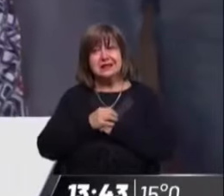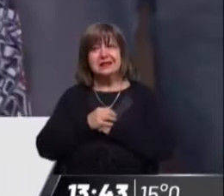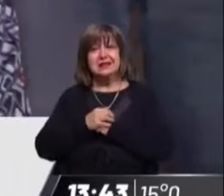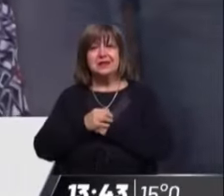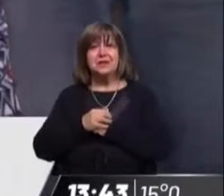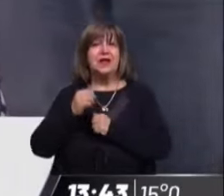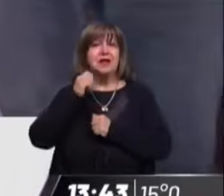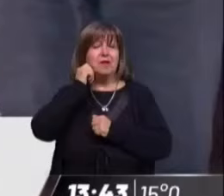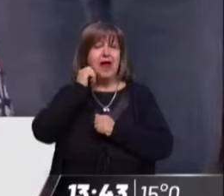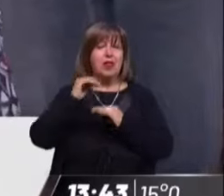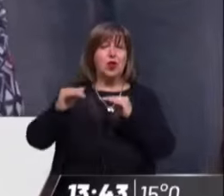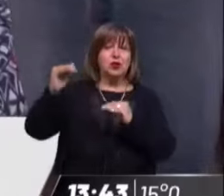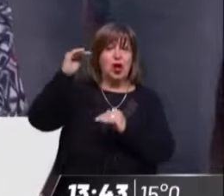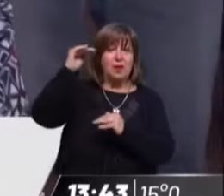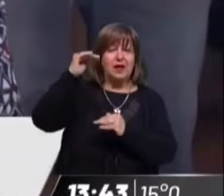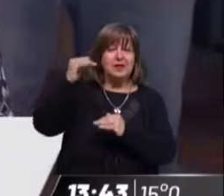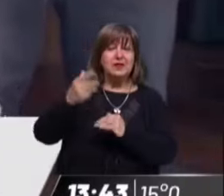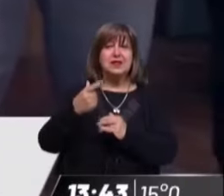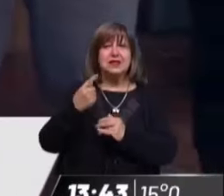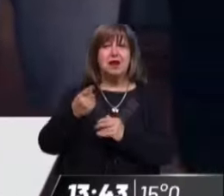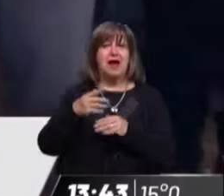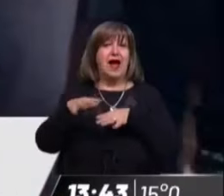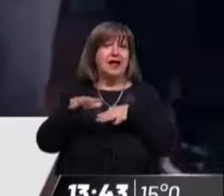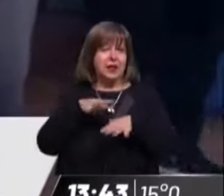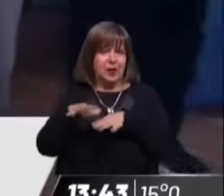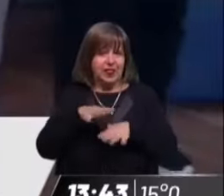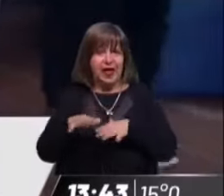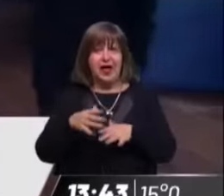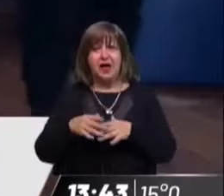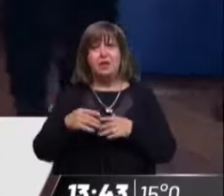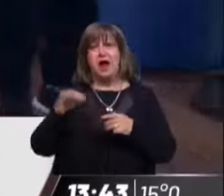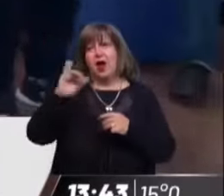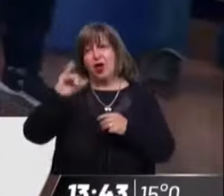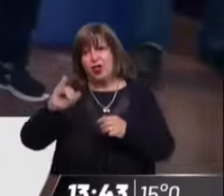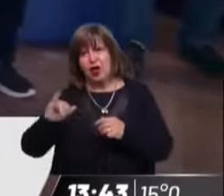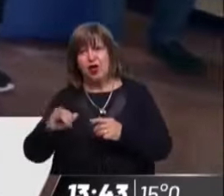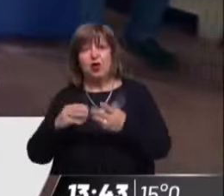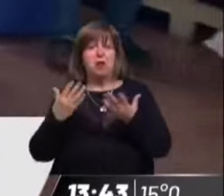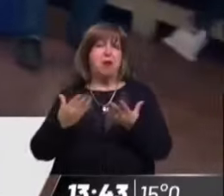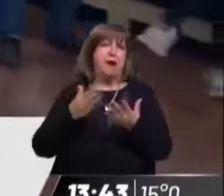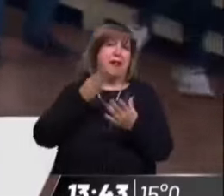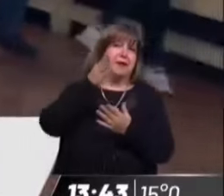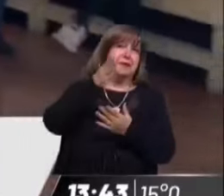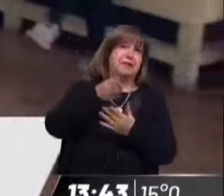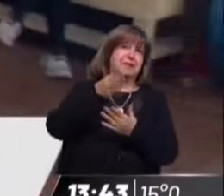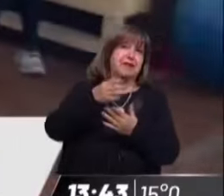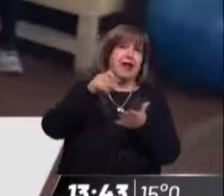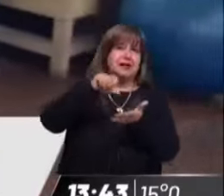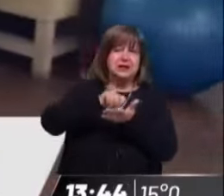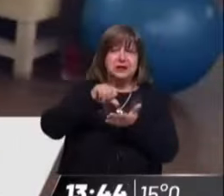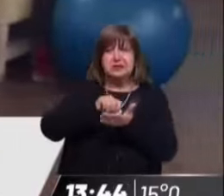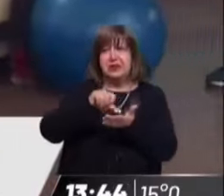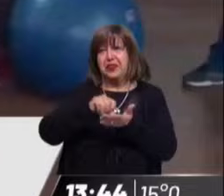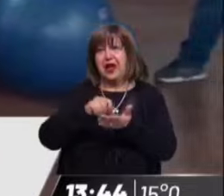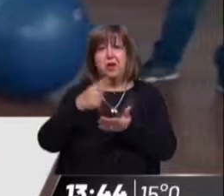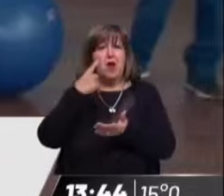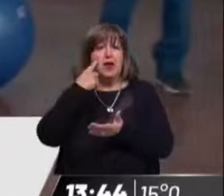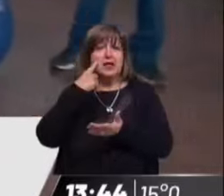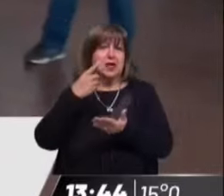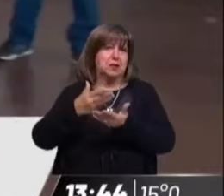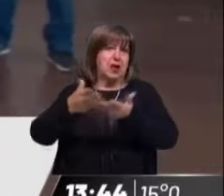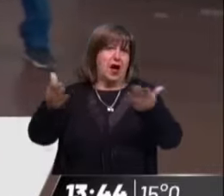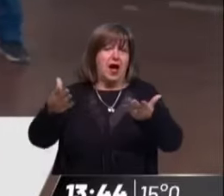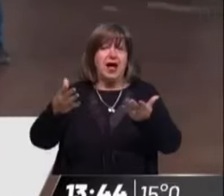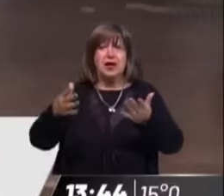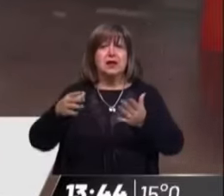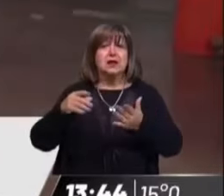los adultos mayores pueden ir, hay que buscar algún tipo de actividad, en este caso puede ser de Godoy Cruz, pero digamos se puede ir a ciudad o a cualquier lugarcito de la provincia,